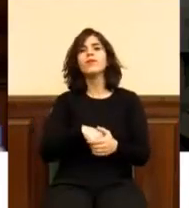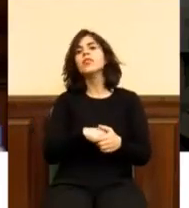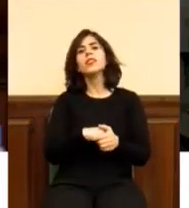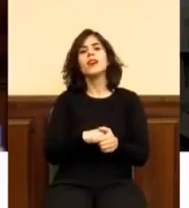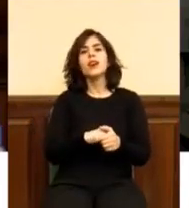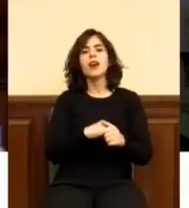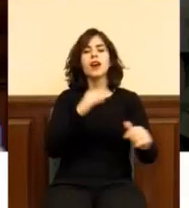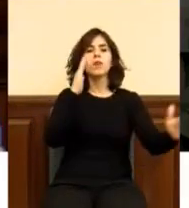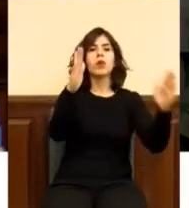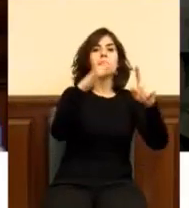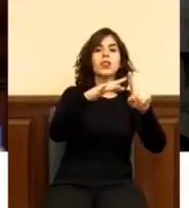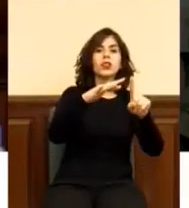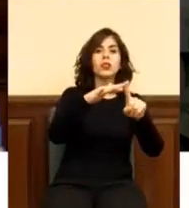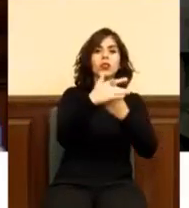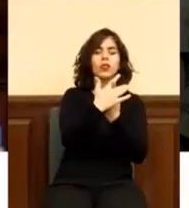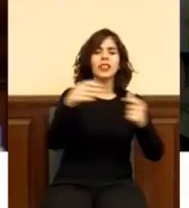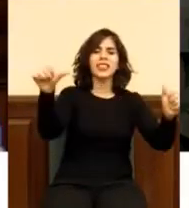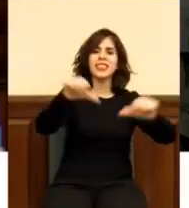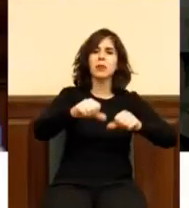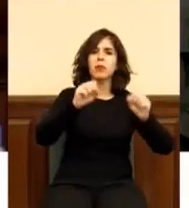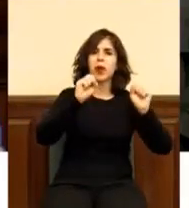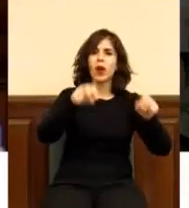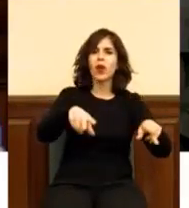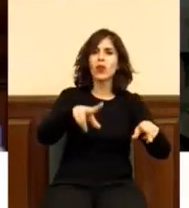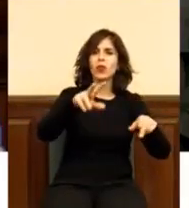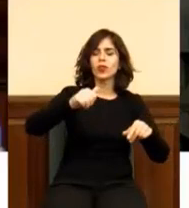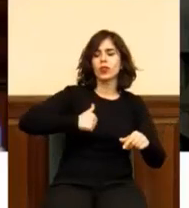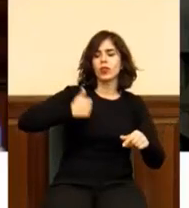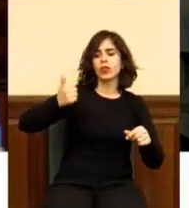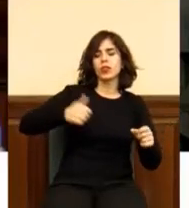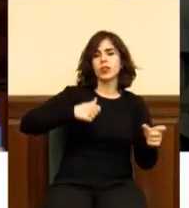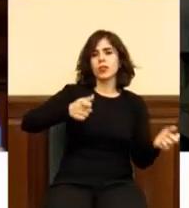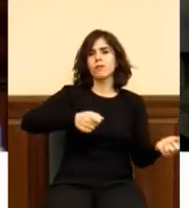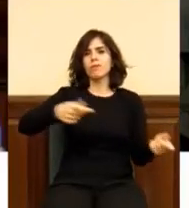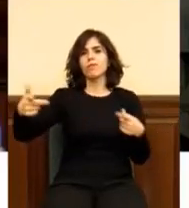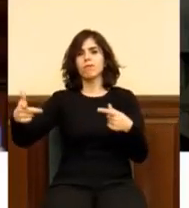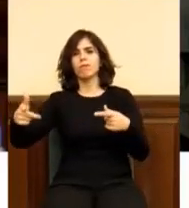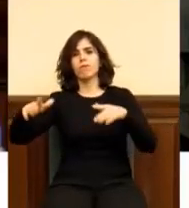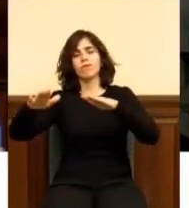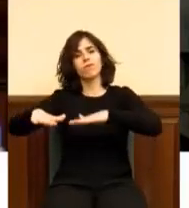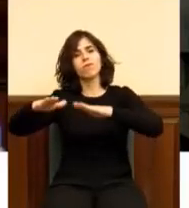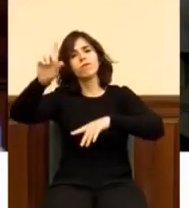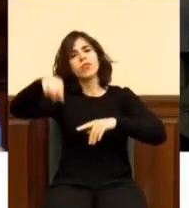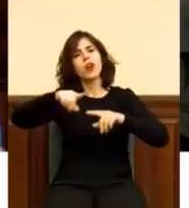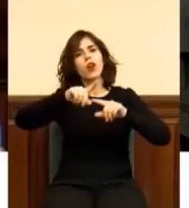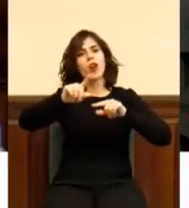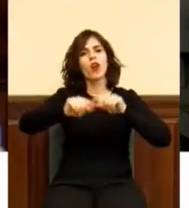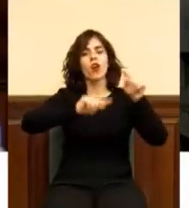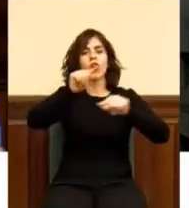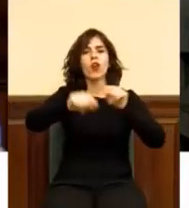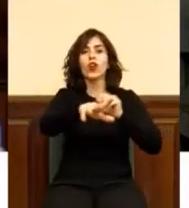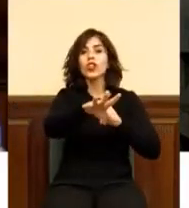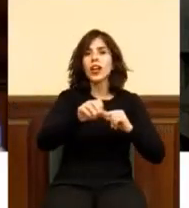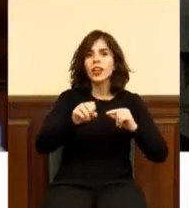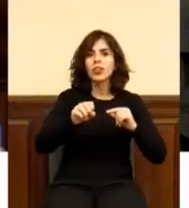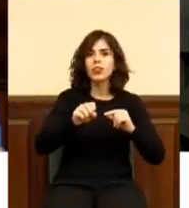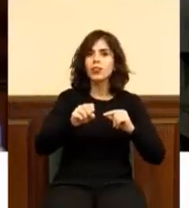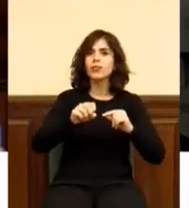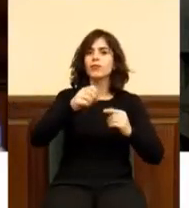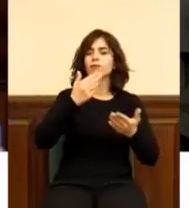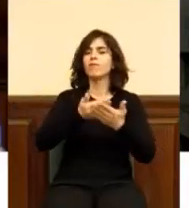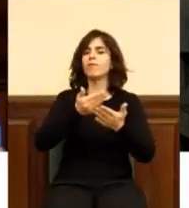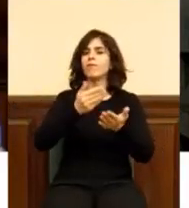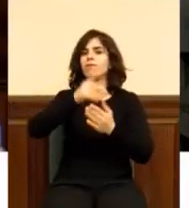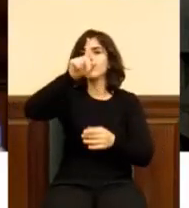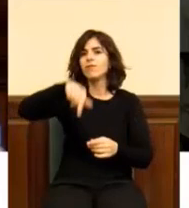peores momentos de la crisis las hospitalizaciones y los contagios. Lo hemos visto igualmente en las